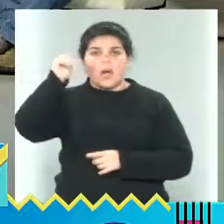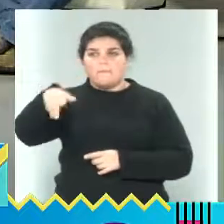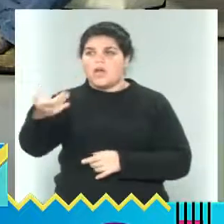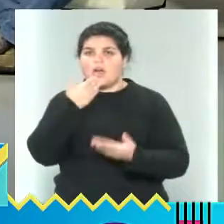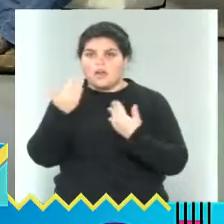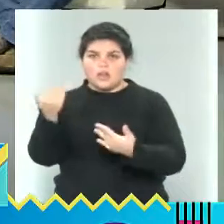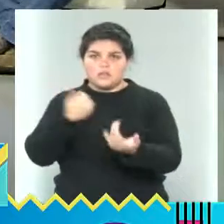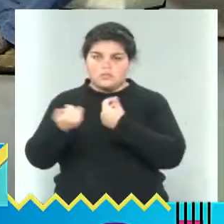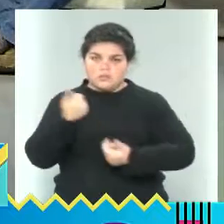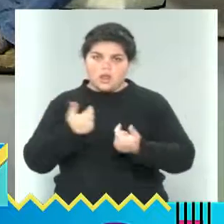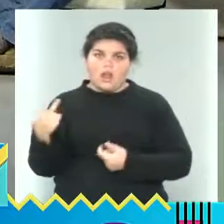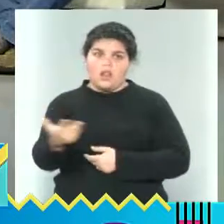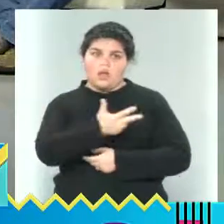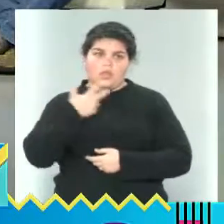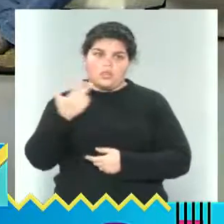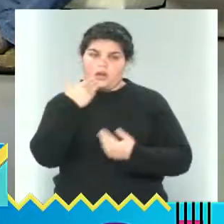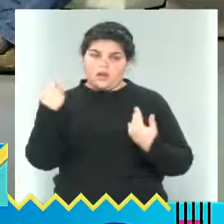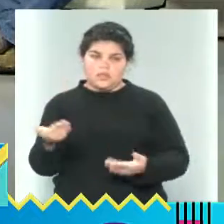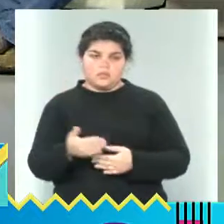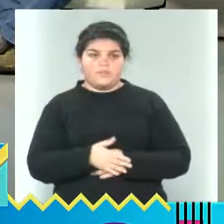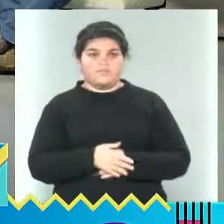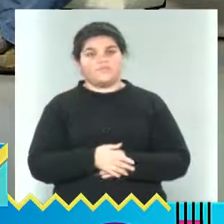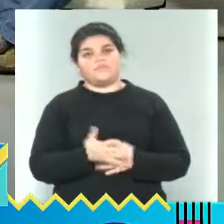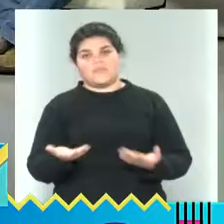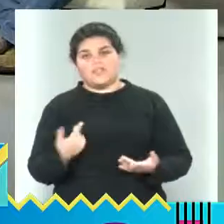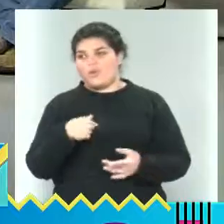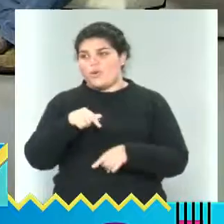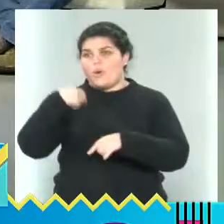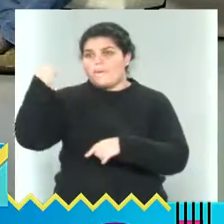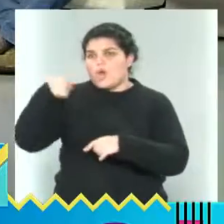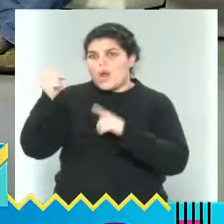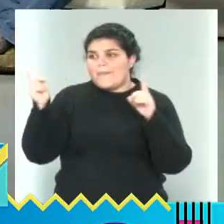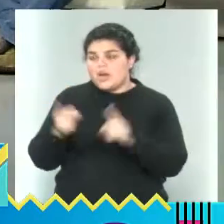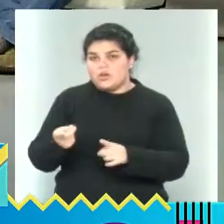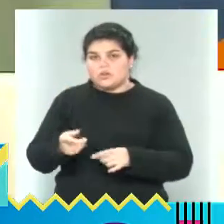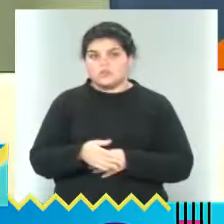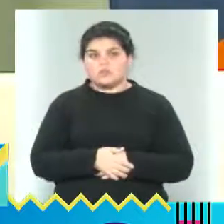venido. Miriam, muchísimas gracias por haber estado presente. Se hizo muy corto y... Muy corto. Hay que